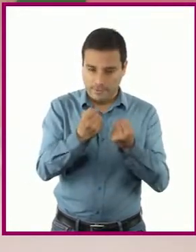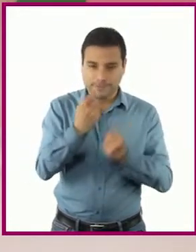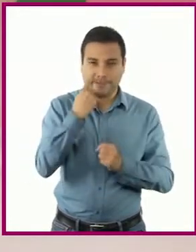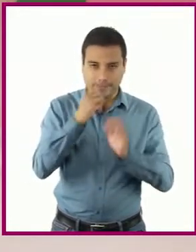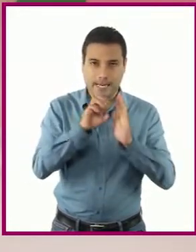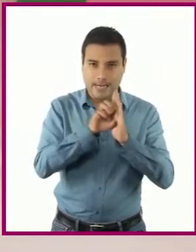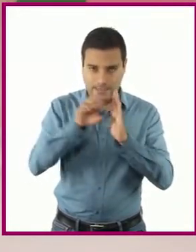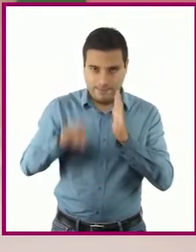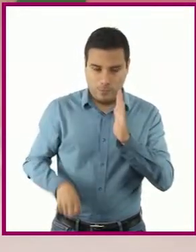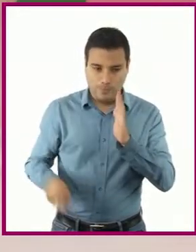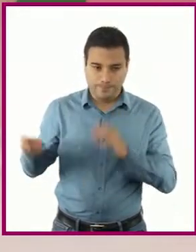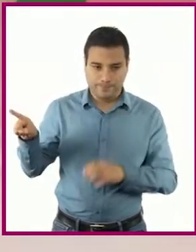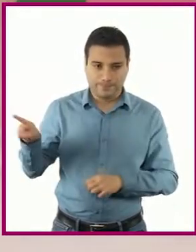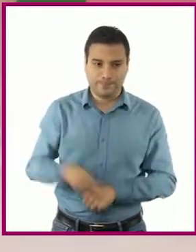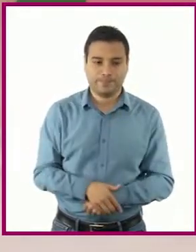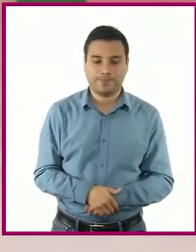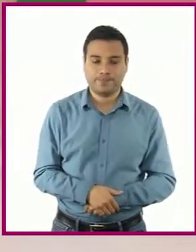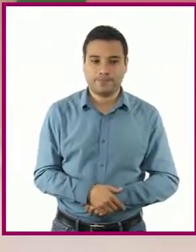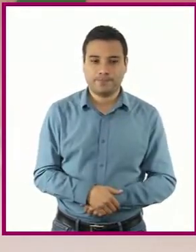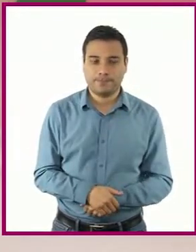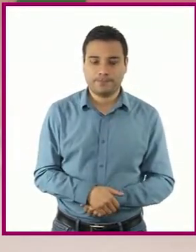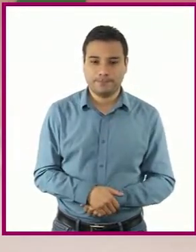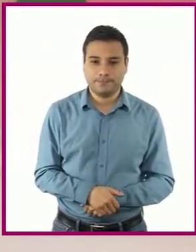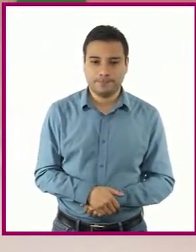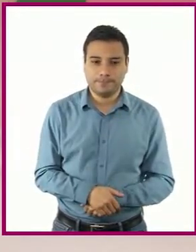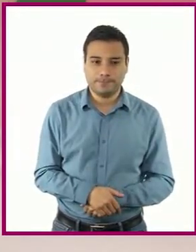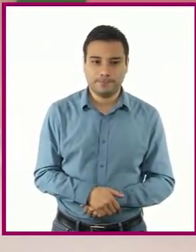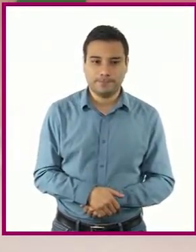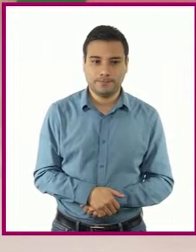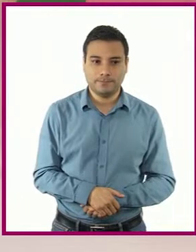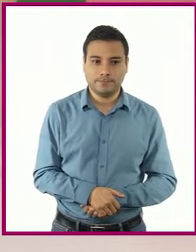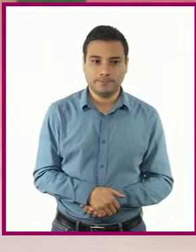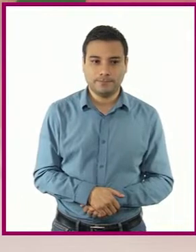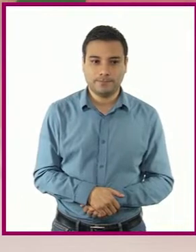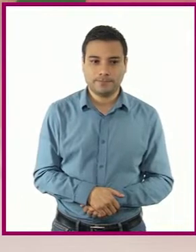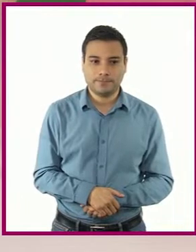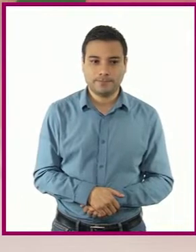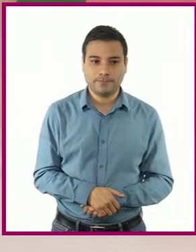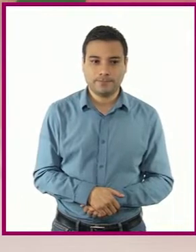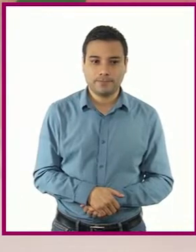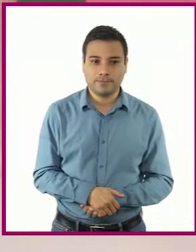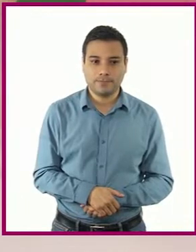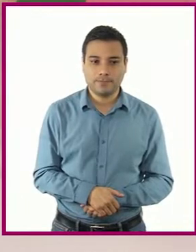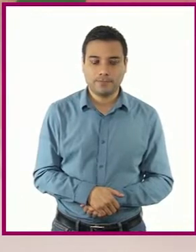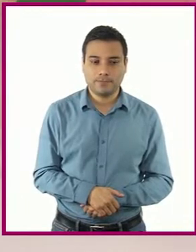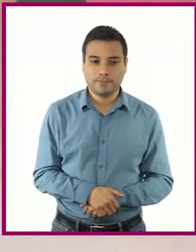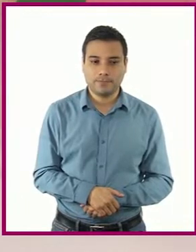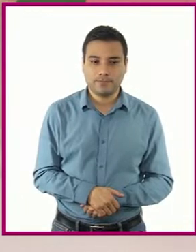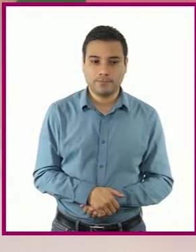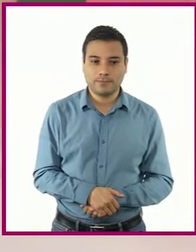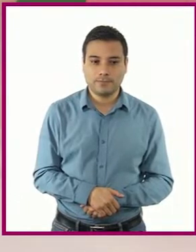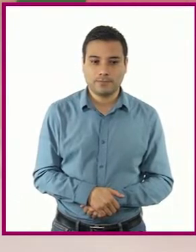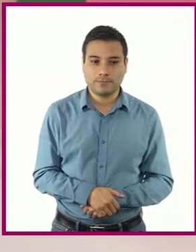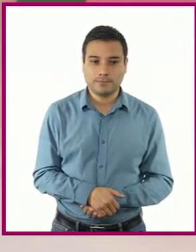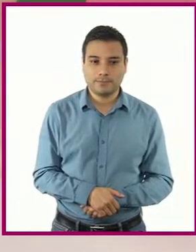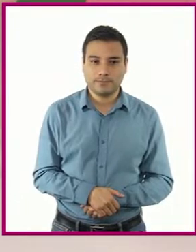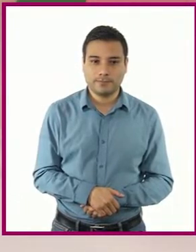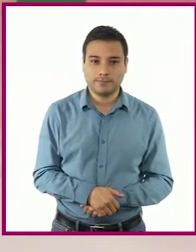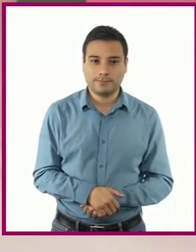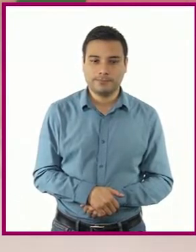árbol, tríptico, díganoslo, comí, trébol,